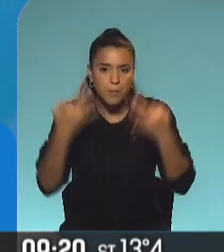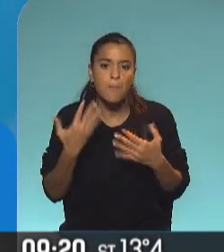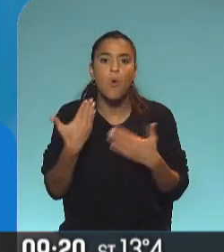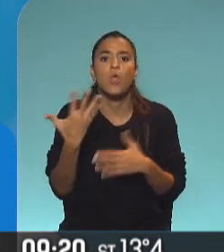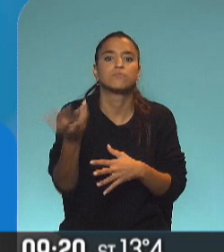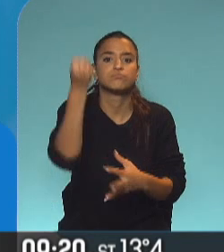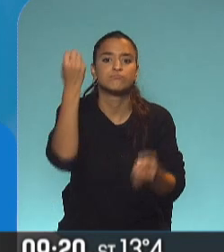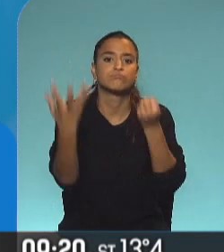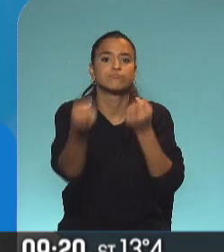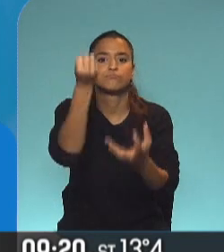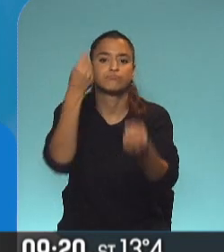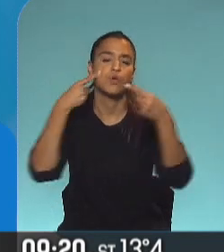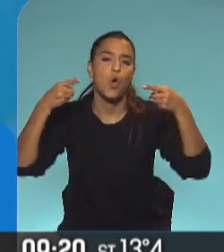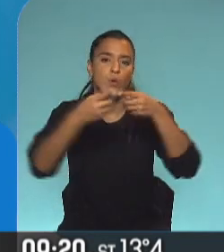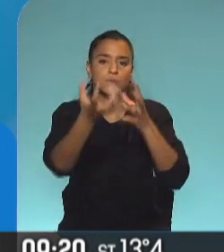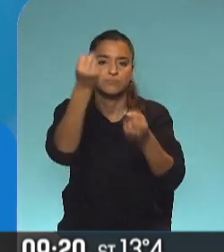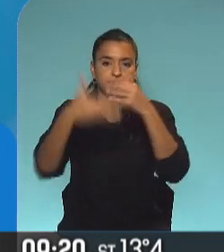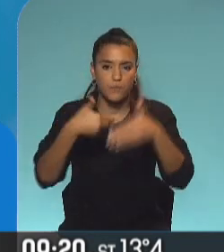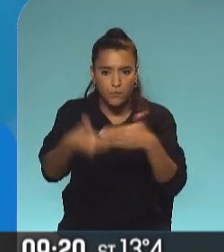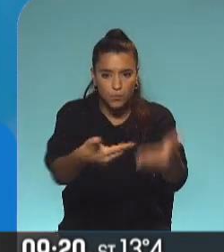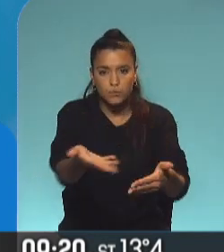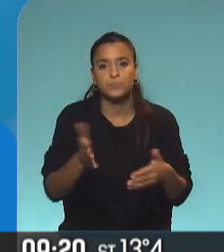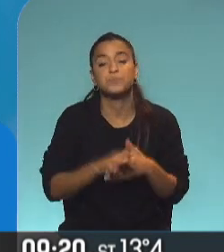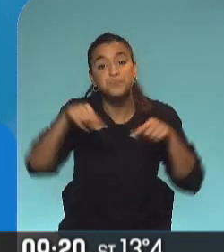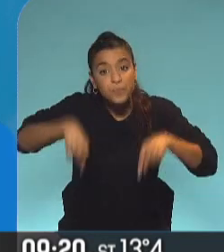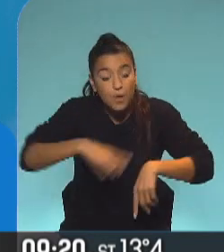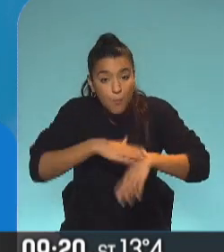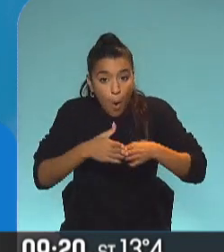alcanzar los objetivos que tenemos hacia adelante. En este